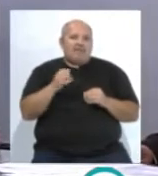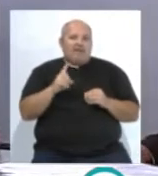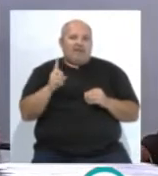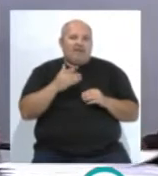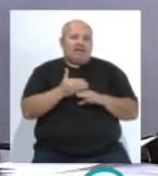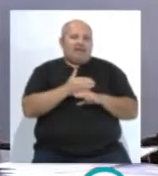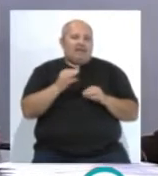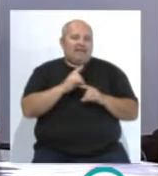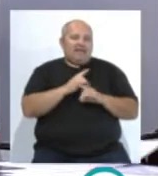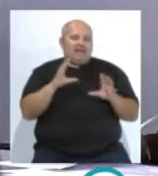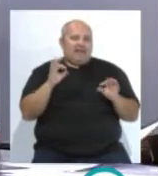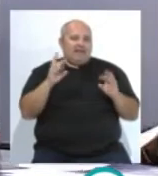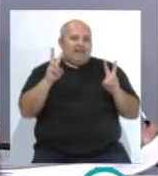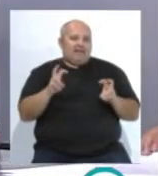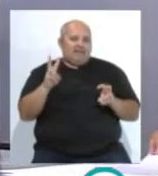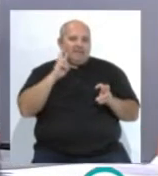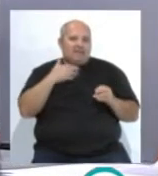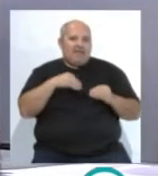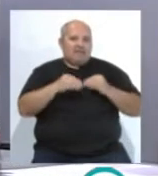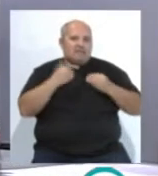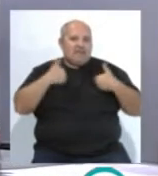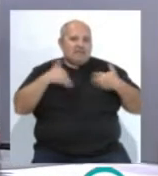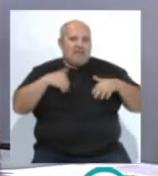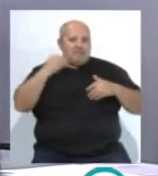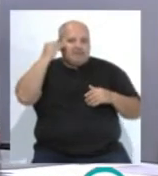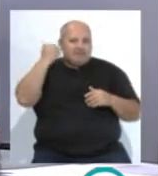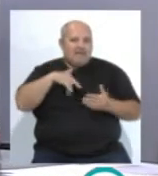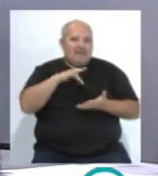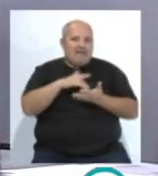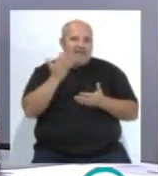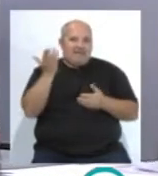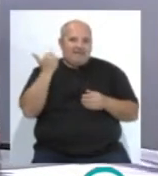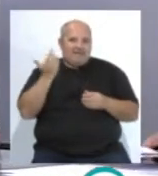hay una anticipación clara y evidente de que ellos lo habían hecho. Y te hablo con propiedad porque